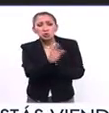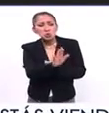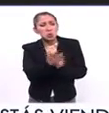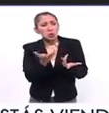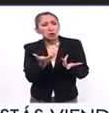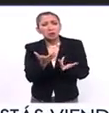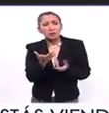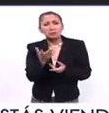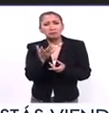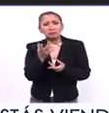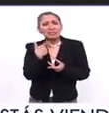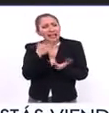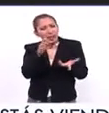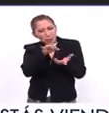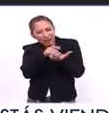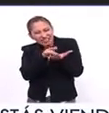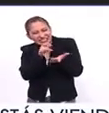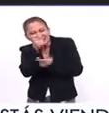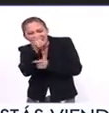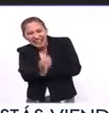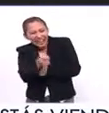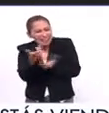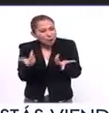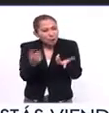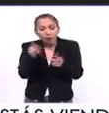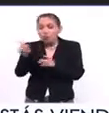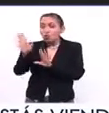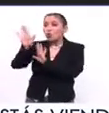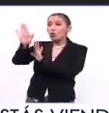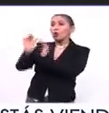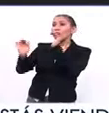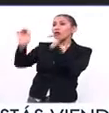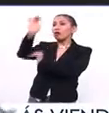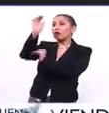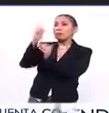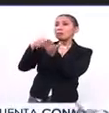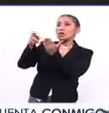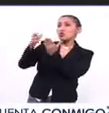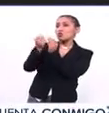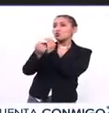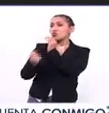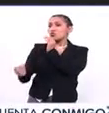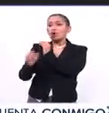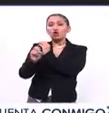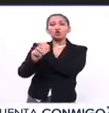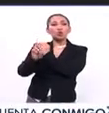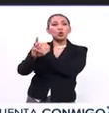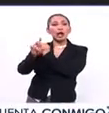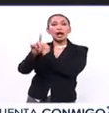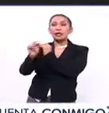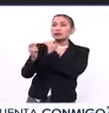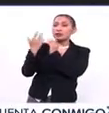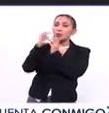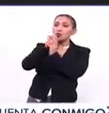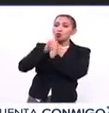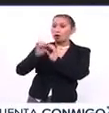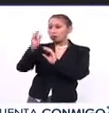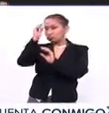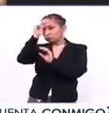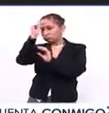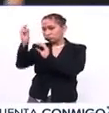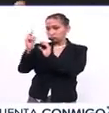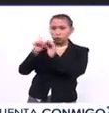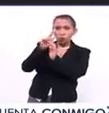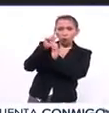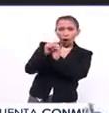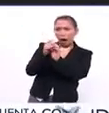verle ahora, que sacarla un poco como de este nicho en donde la hemos colocado como la surrealista, pintora de estas